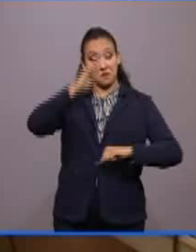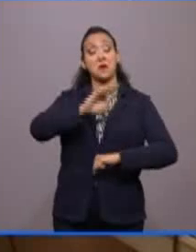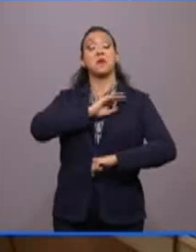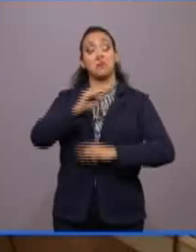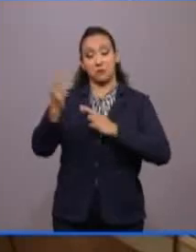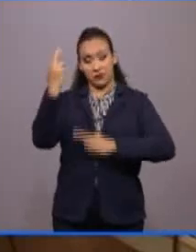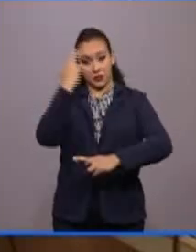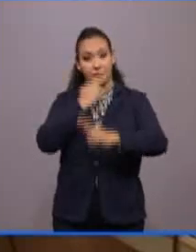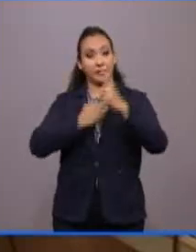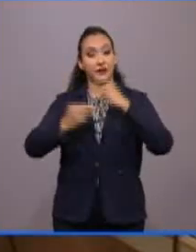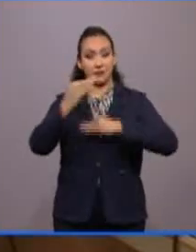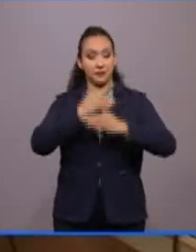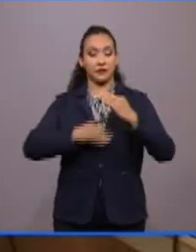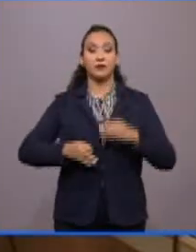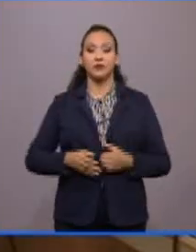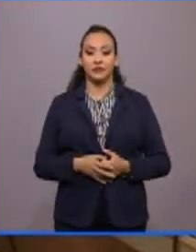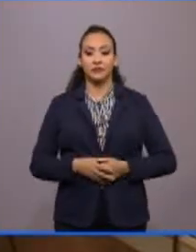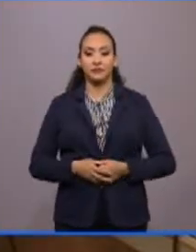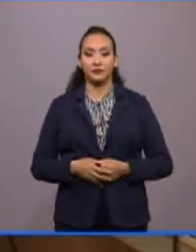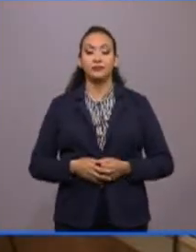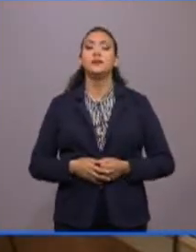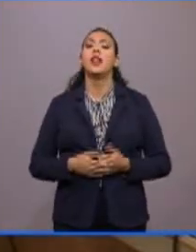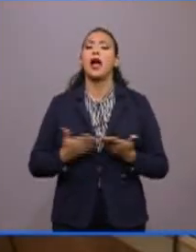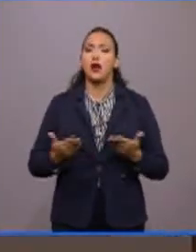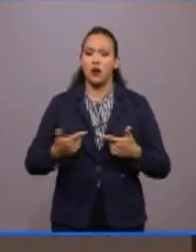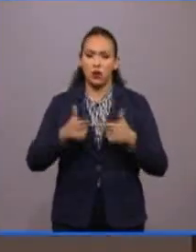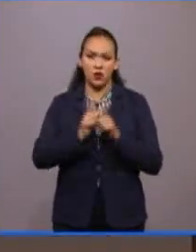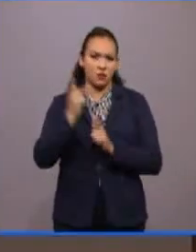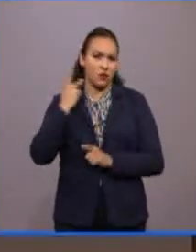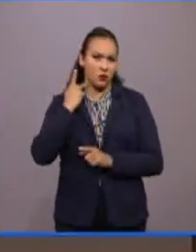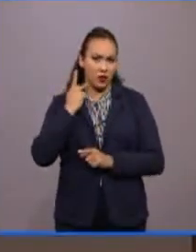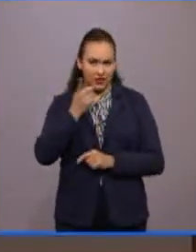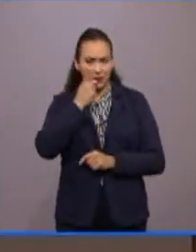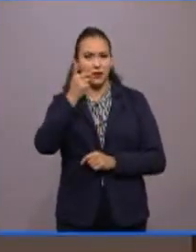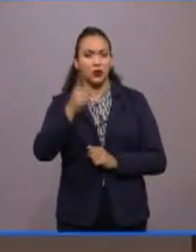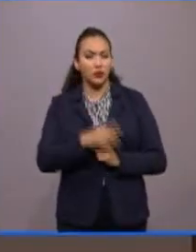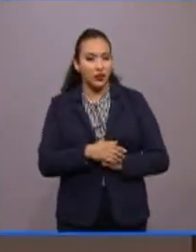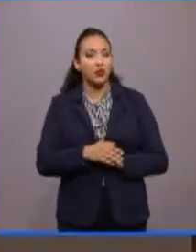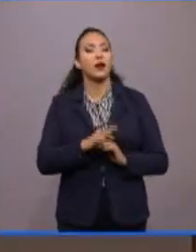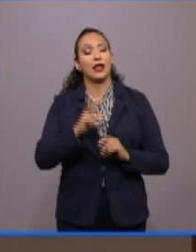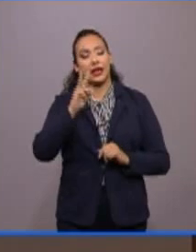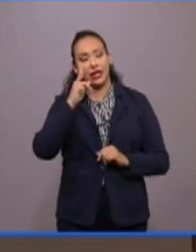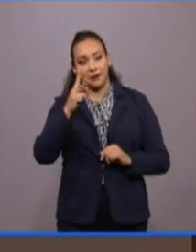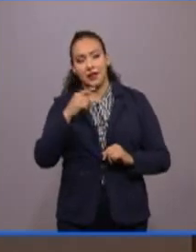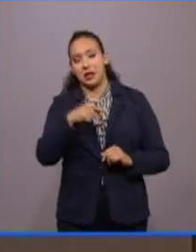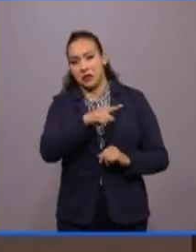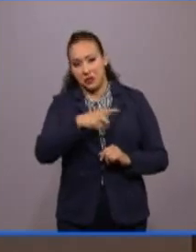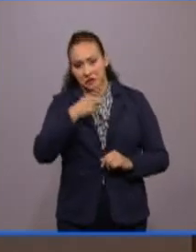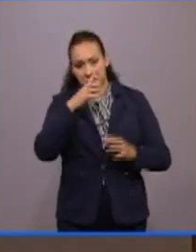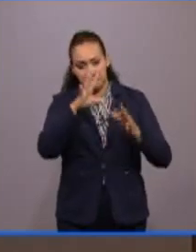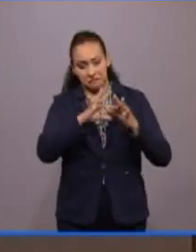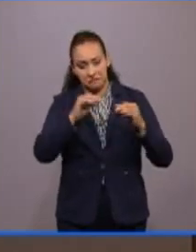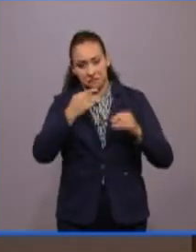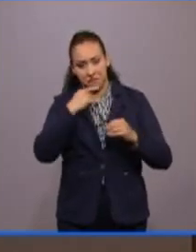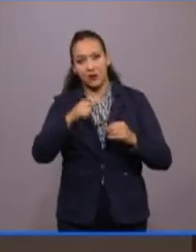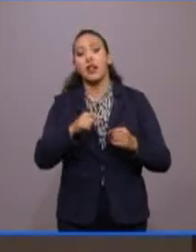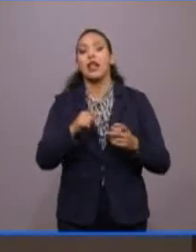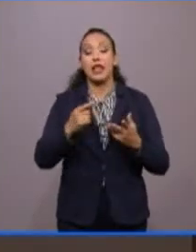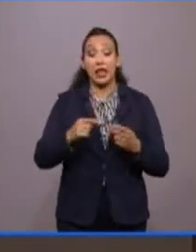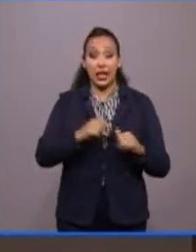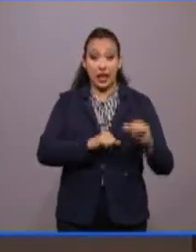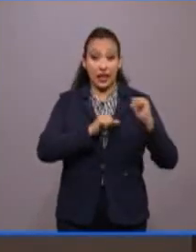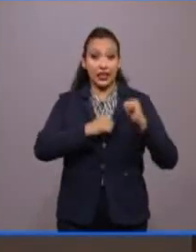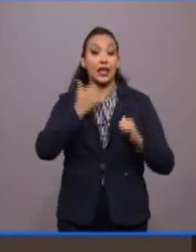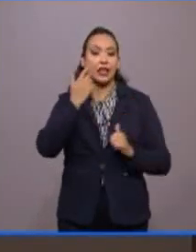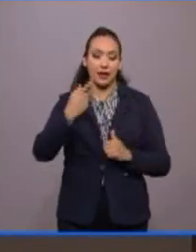para sustanciar y resolver el asunto. Dicho partido argumenta que, dada la naturaleza de los hechos denunciados, así como el cargo que ostenta